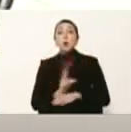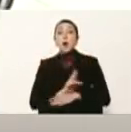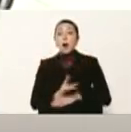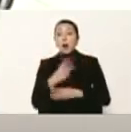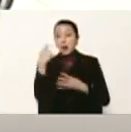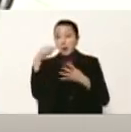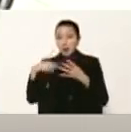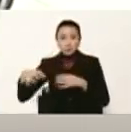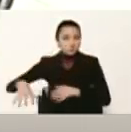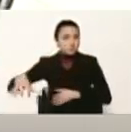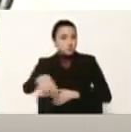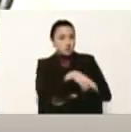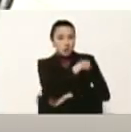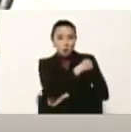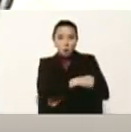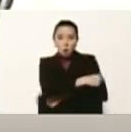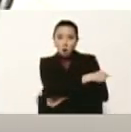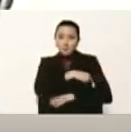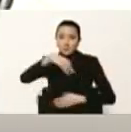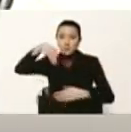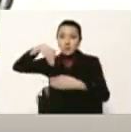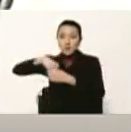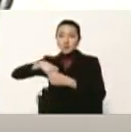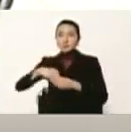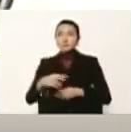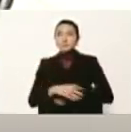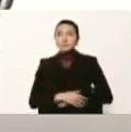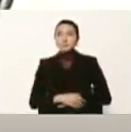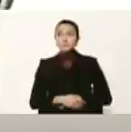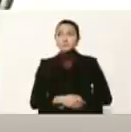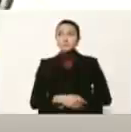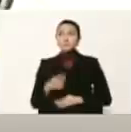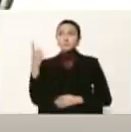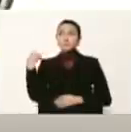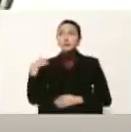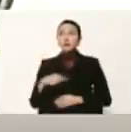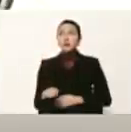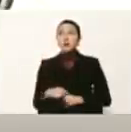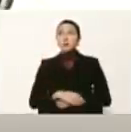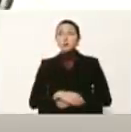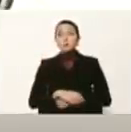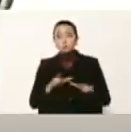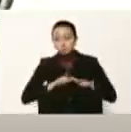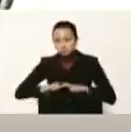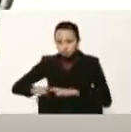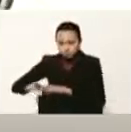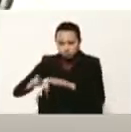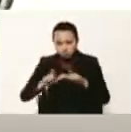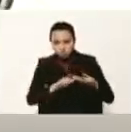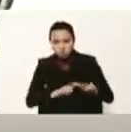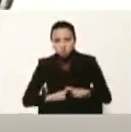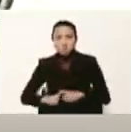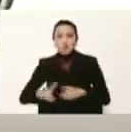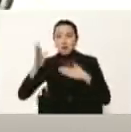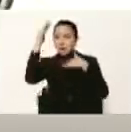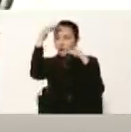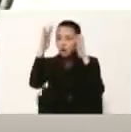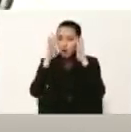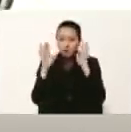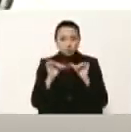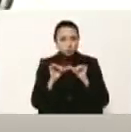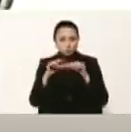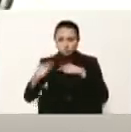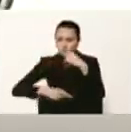los diferentes hospitales. Tenemos una sala situacional activada donde llevamos el control